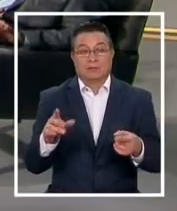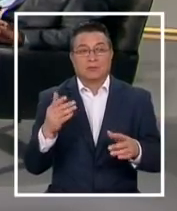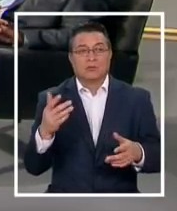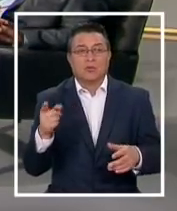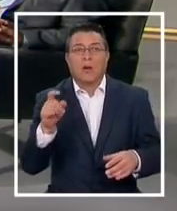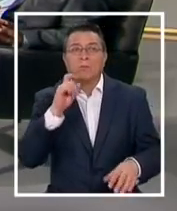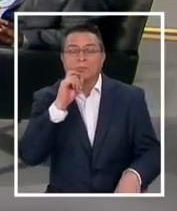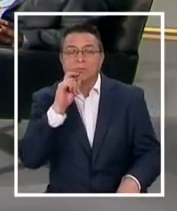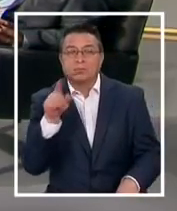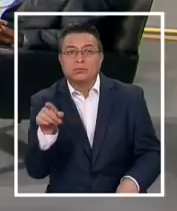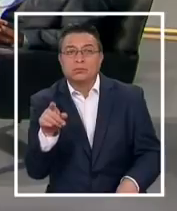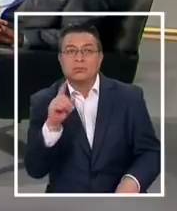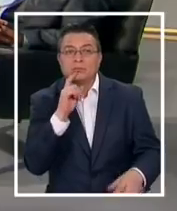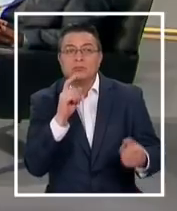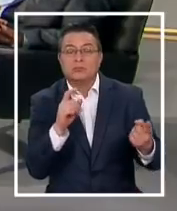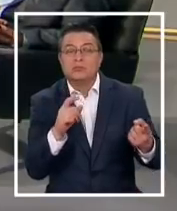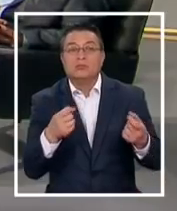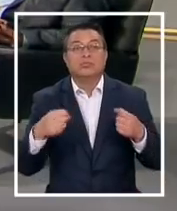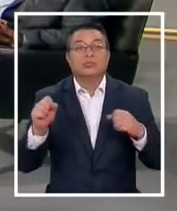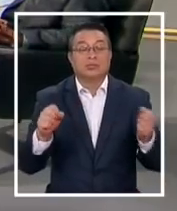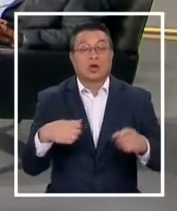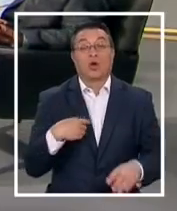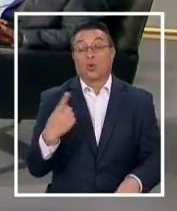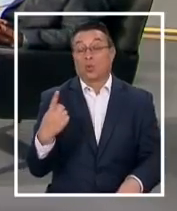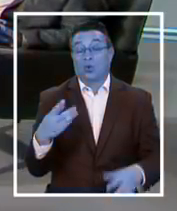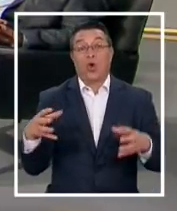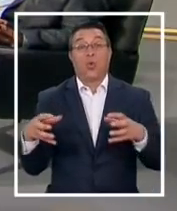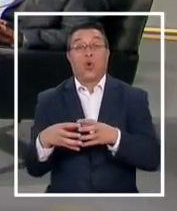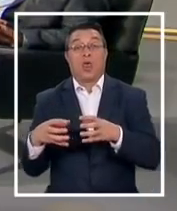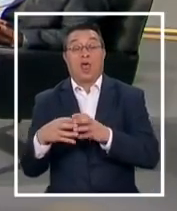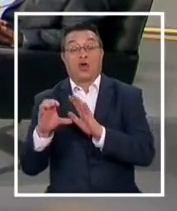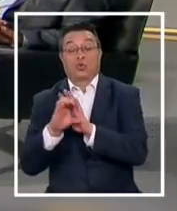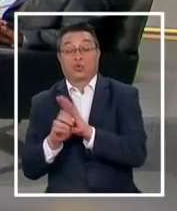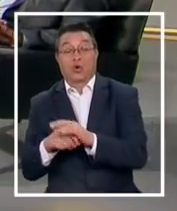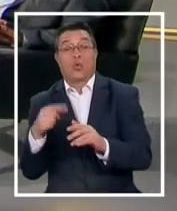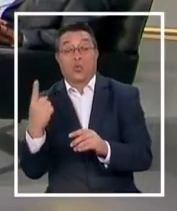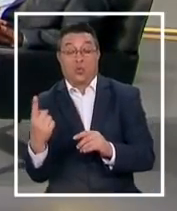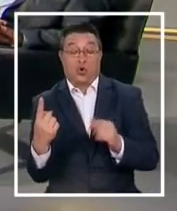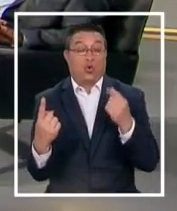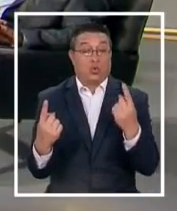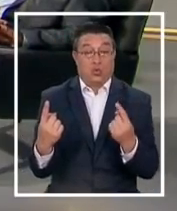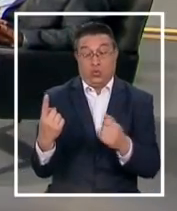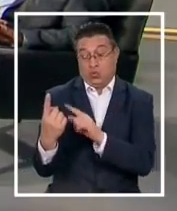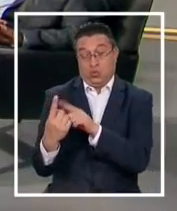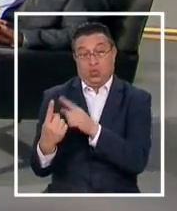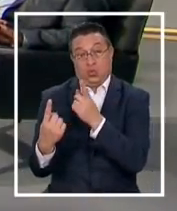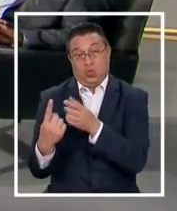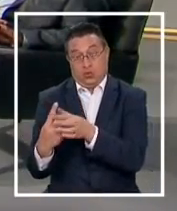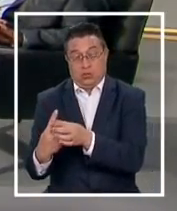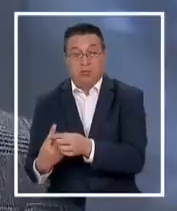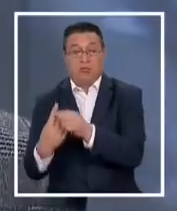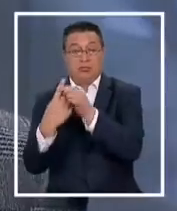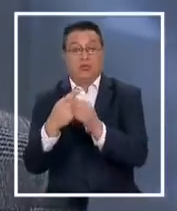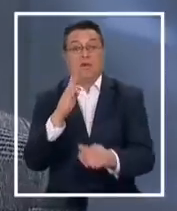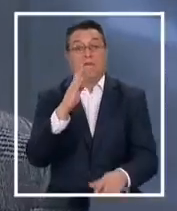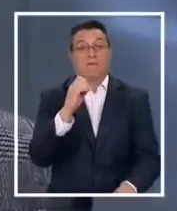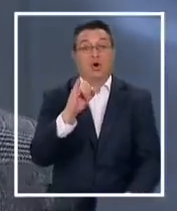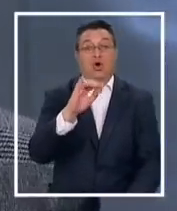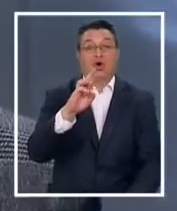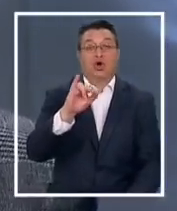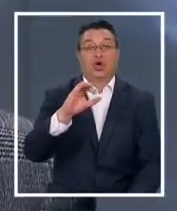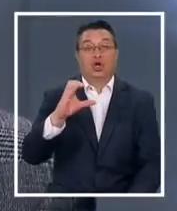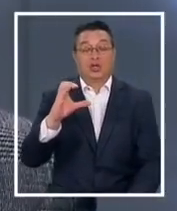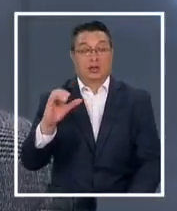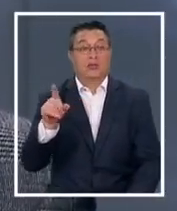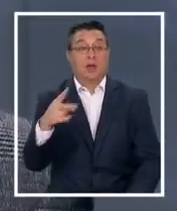¿Con quién va a ir 2 o 3 los que van a ganar? Vamos a tener uno de la unidad constituyente, uno o una. Seguramente va a haber Boric, ustedes a